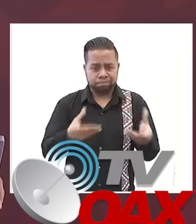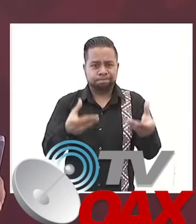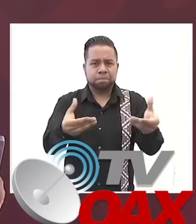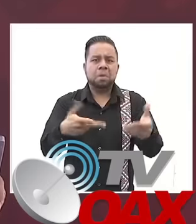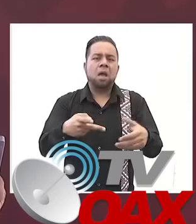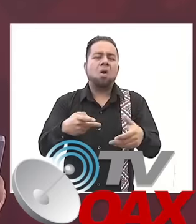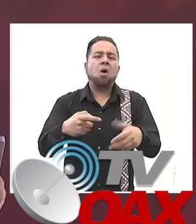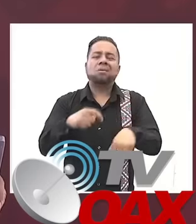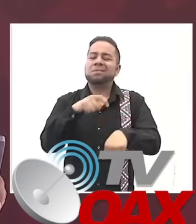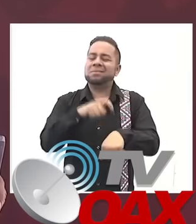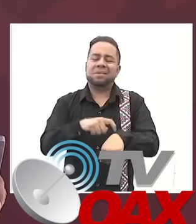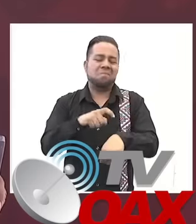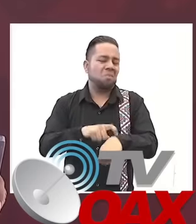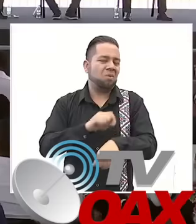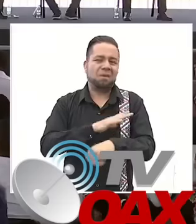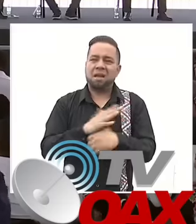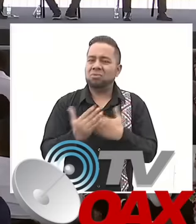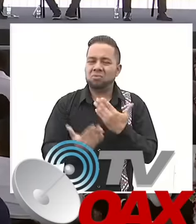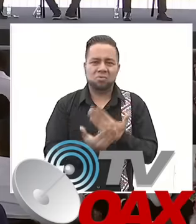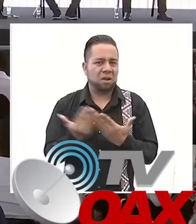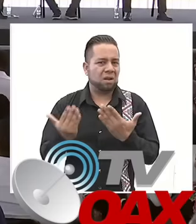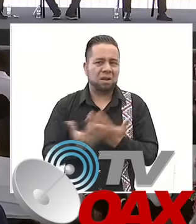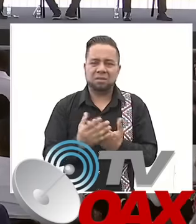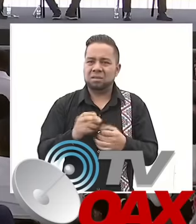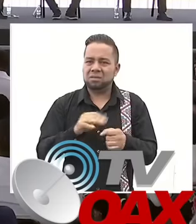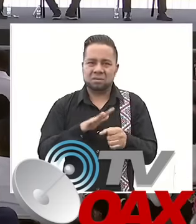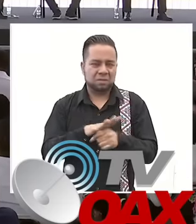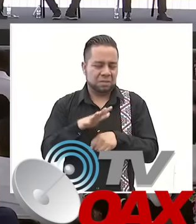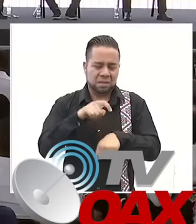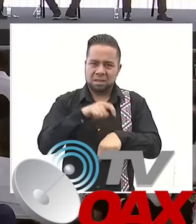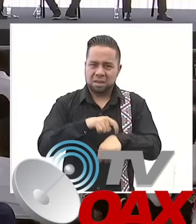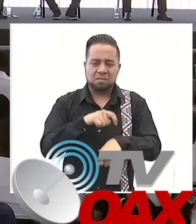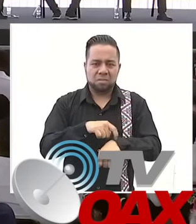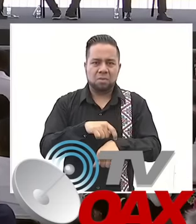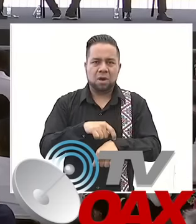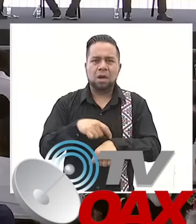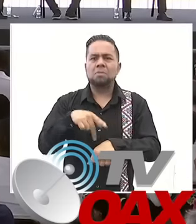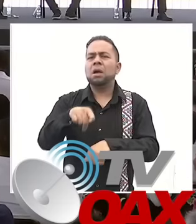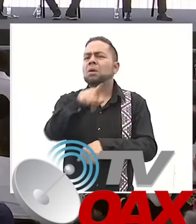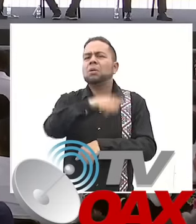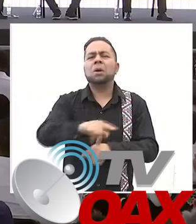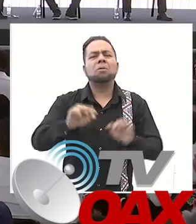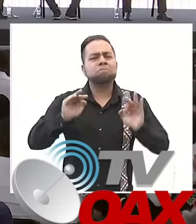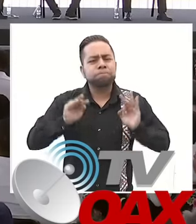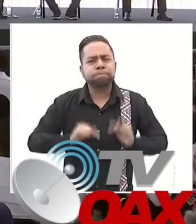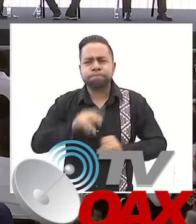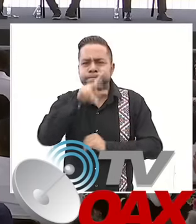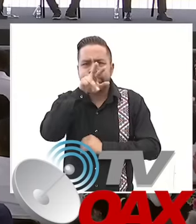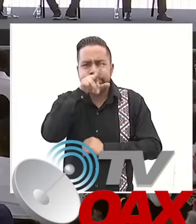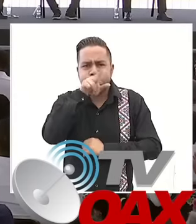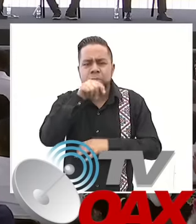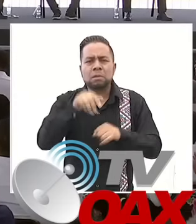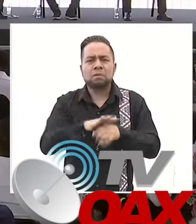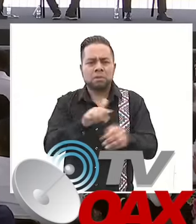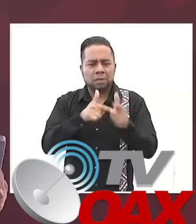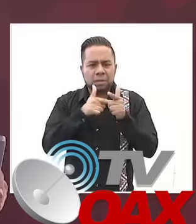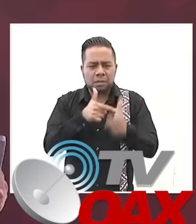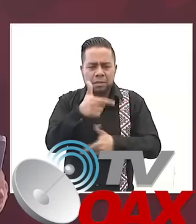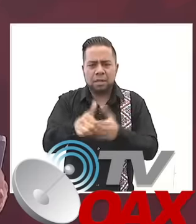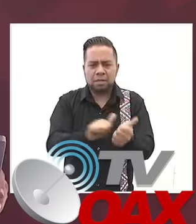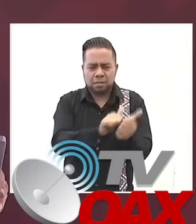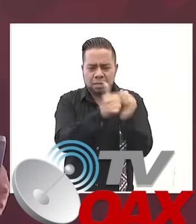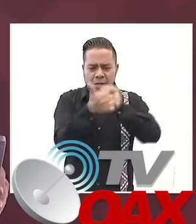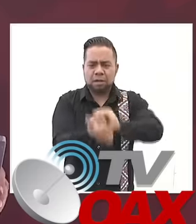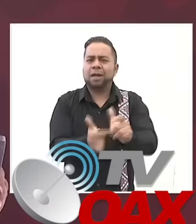va a alcanzar a nosotros el tiempo. Pero no se preocupen, porque va a continuar la